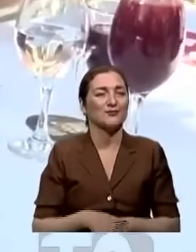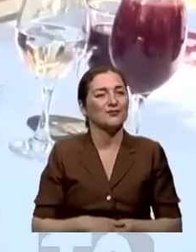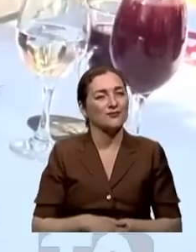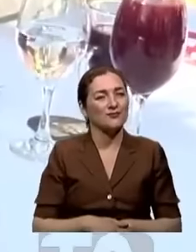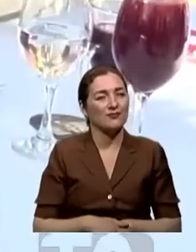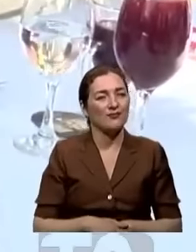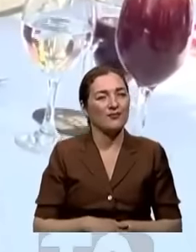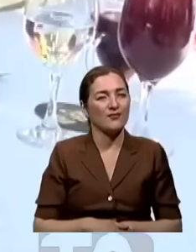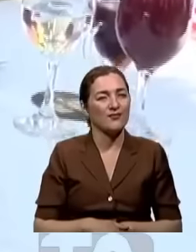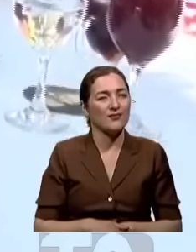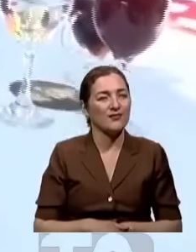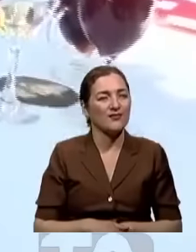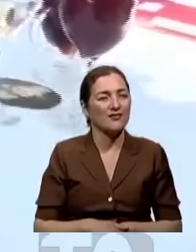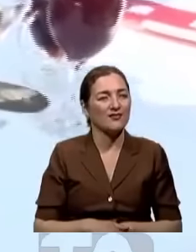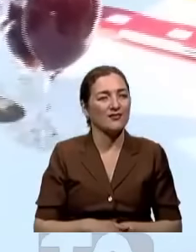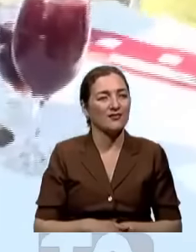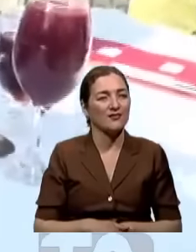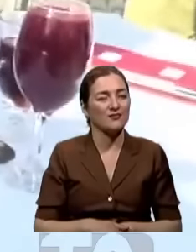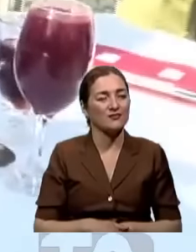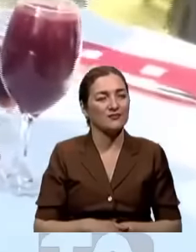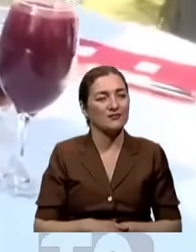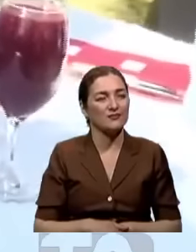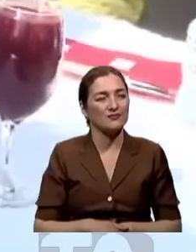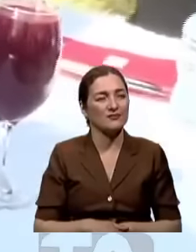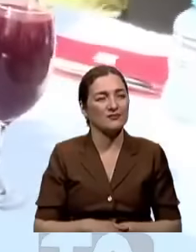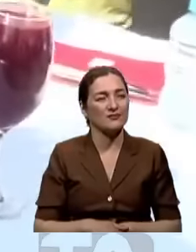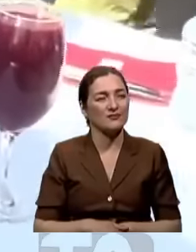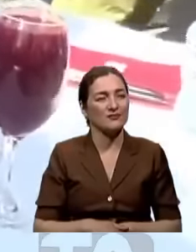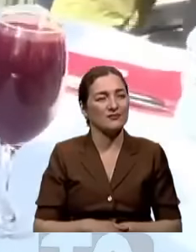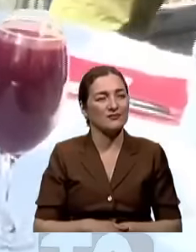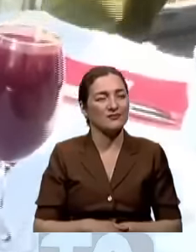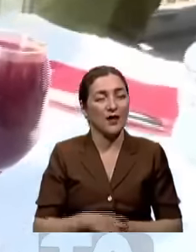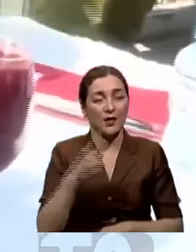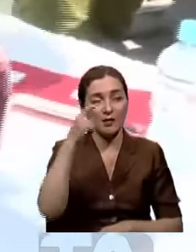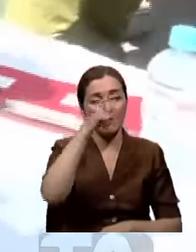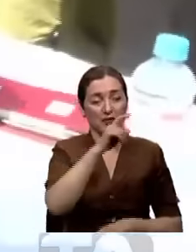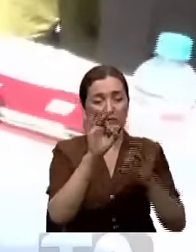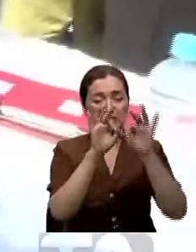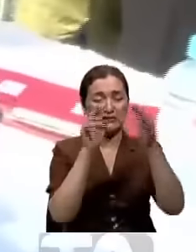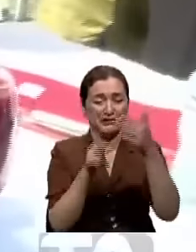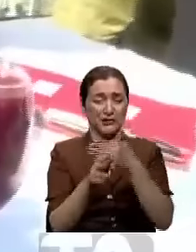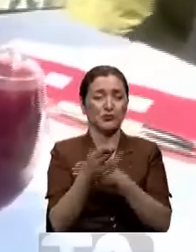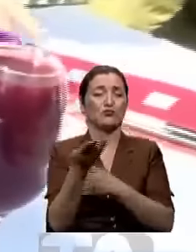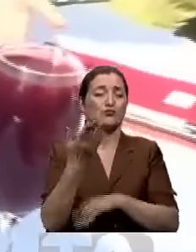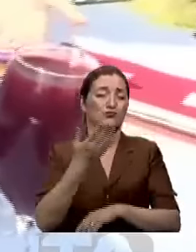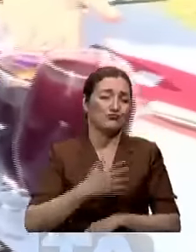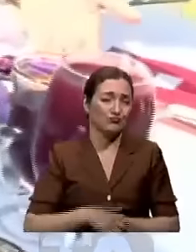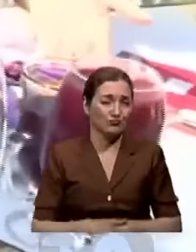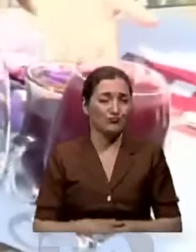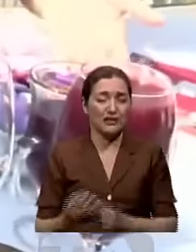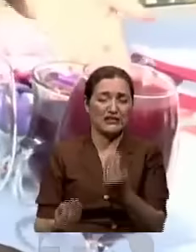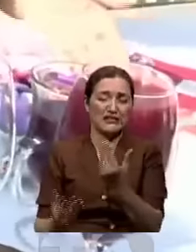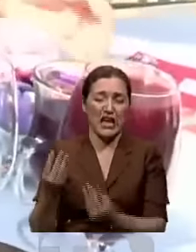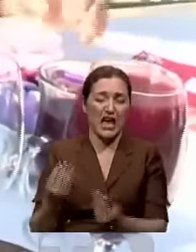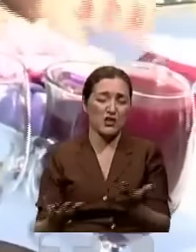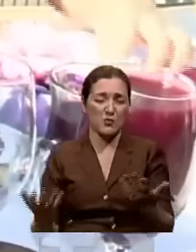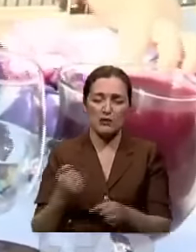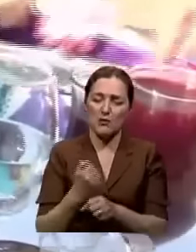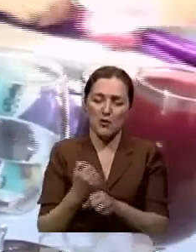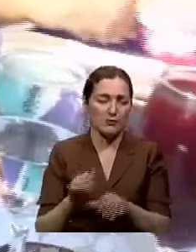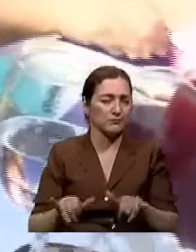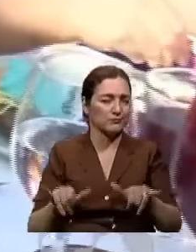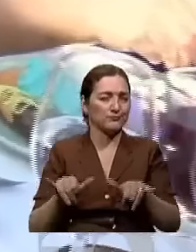Por supuesto. Son momentos complicados, Rafael, por lo que estamos viviendo, crisis energética, por lo que acabamos de pasar también. Pero hay que seguir